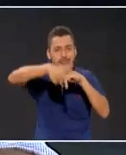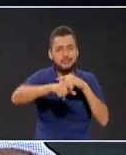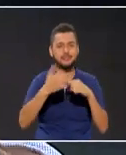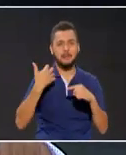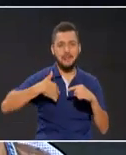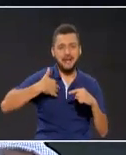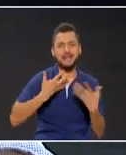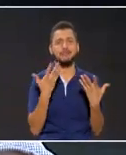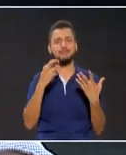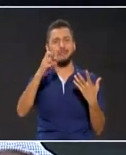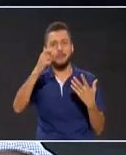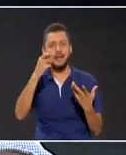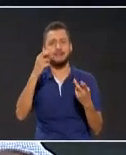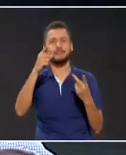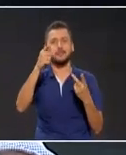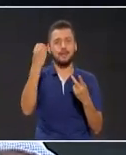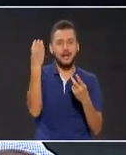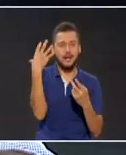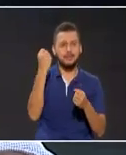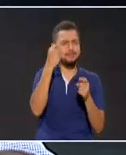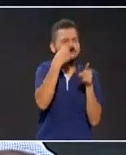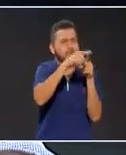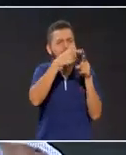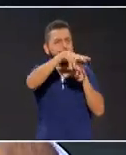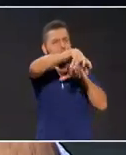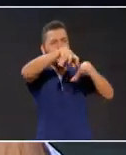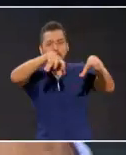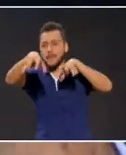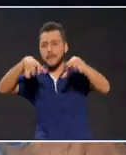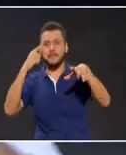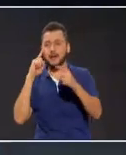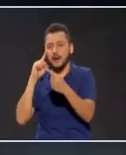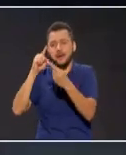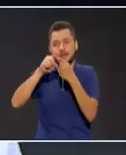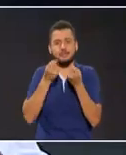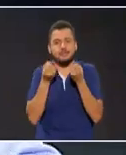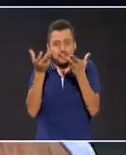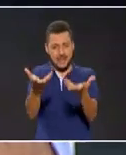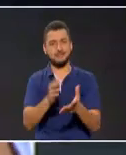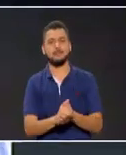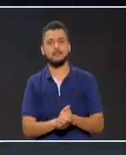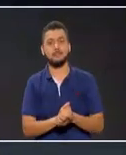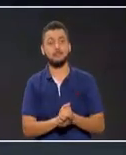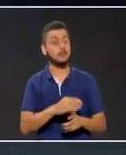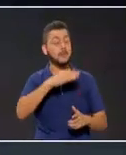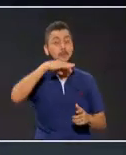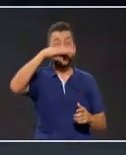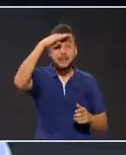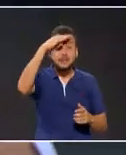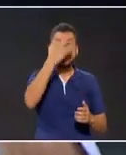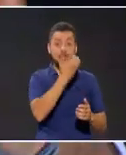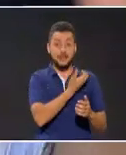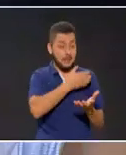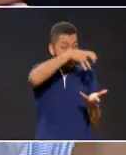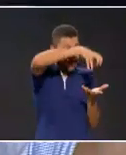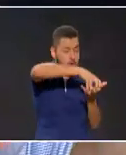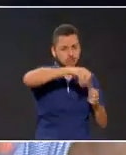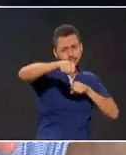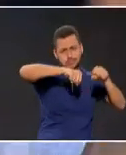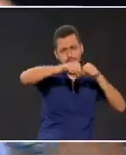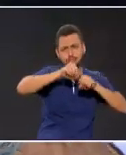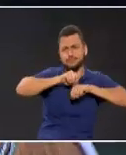mucho, mucho, y eso es lo que quiero, trabajar de la mano de ellos para que realmente la gestión de la alcaldía llegue por medio de ellos y no por